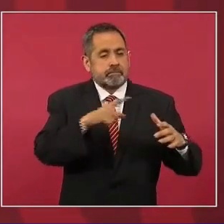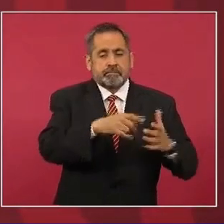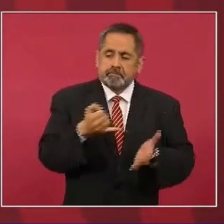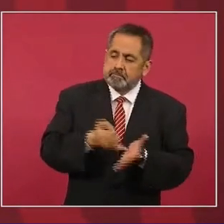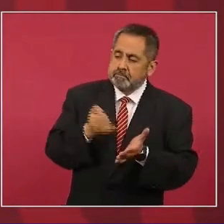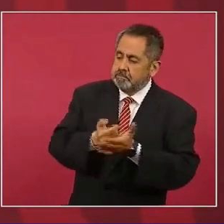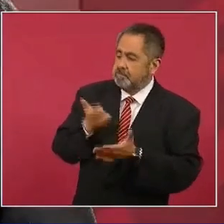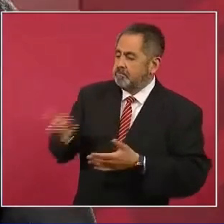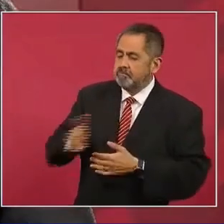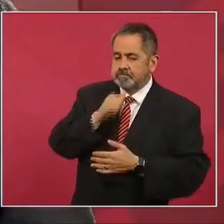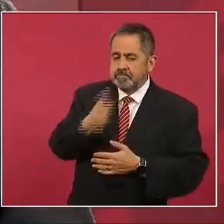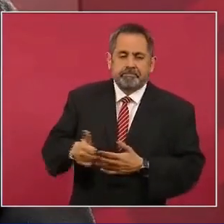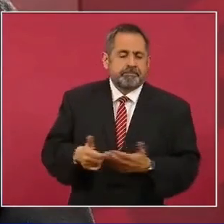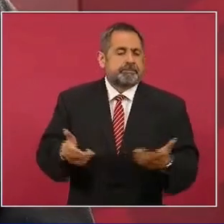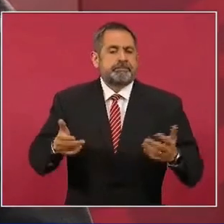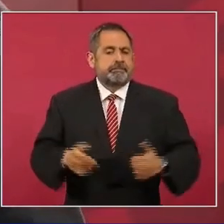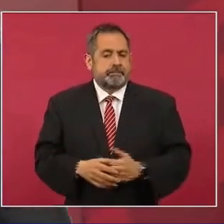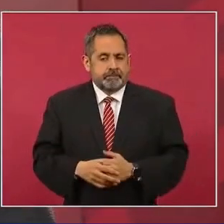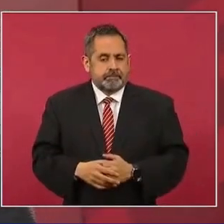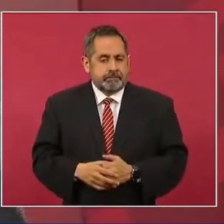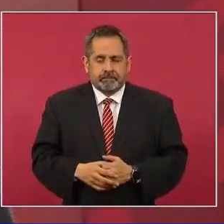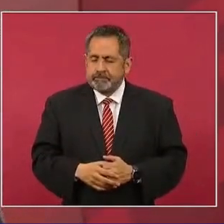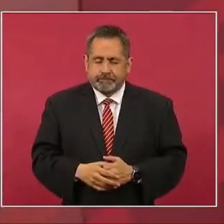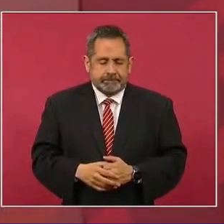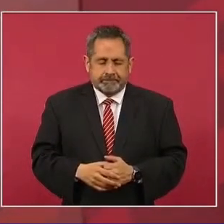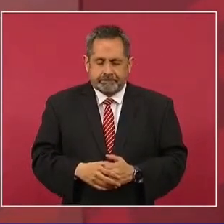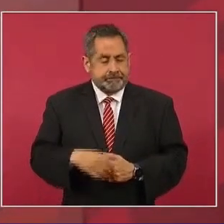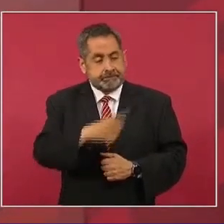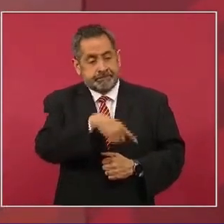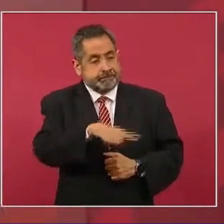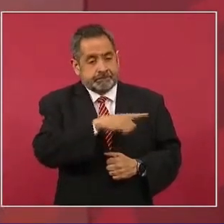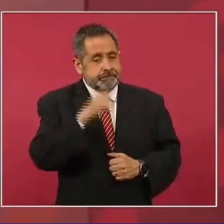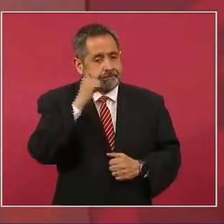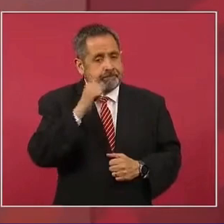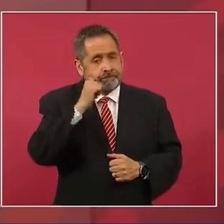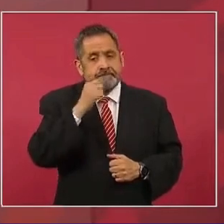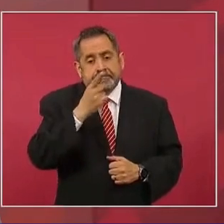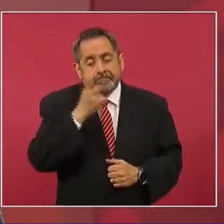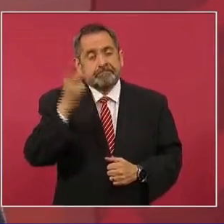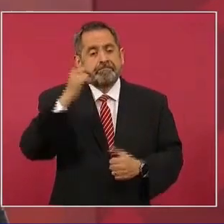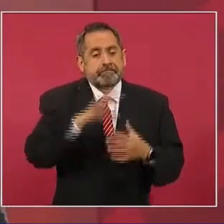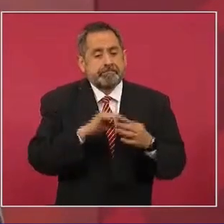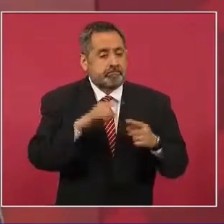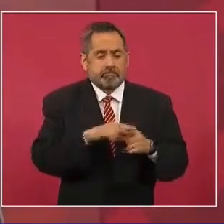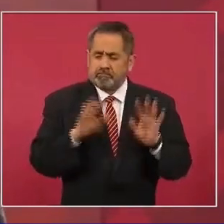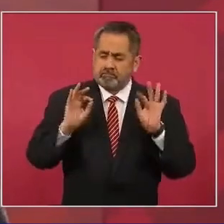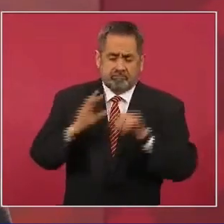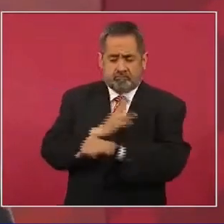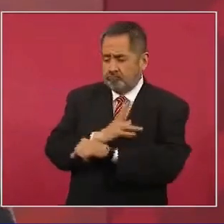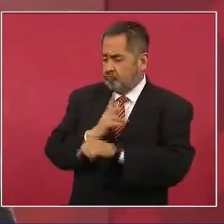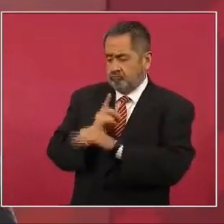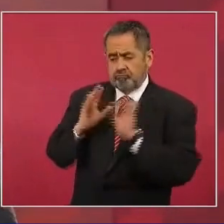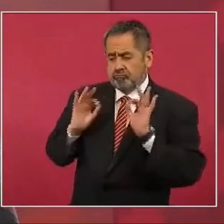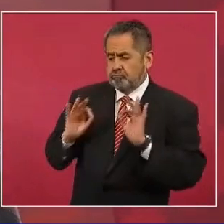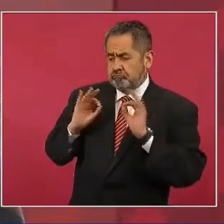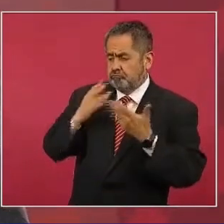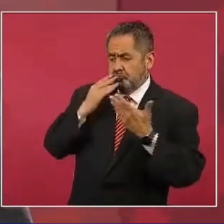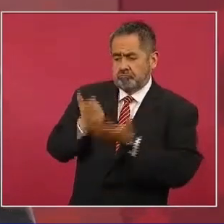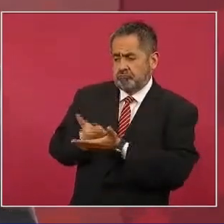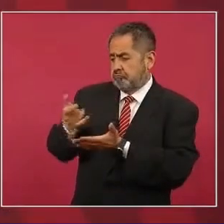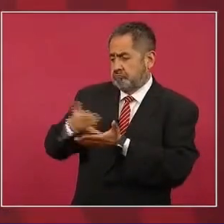impuestos. Y siempre alegan de que fue legal.